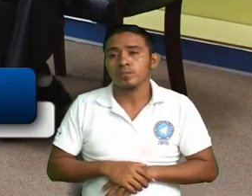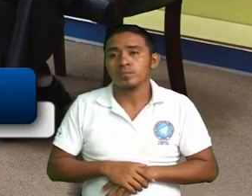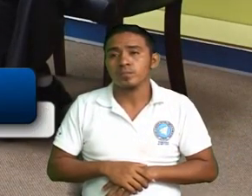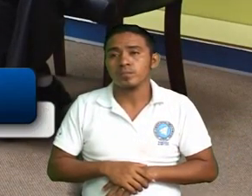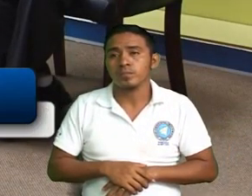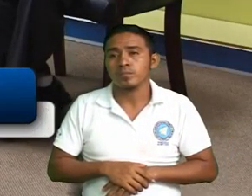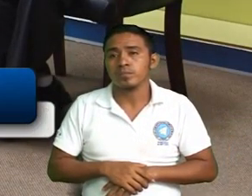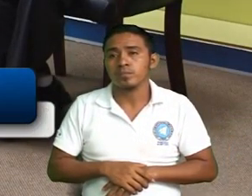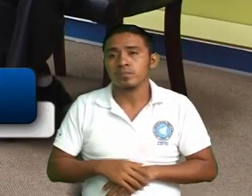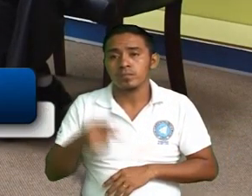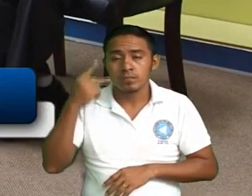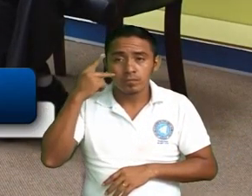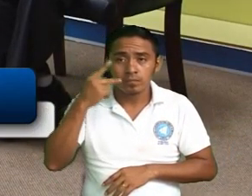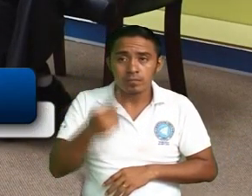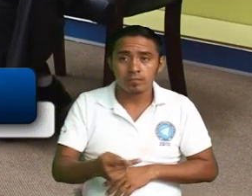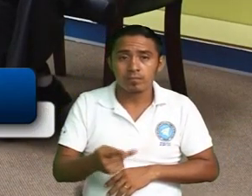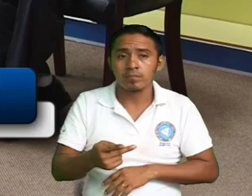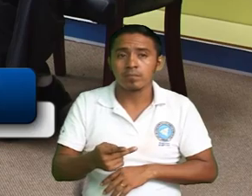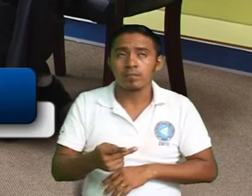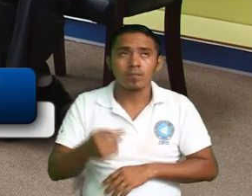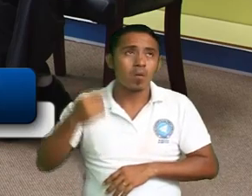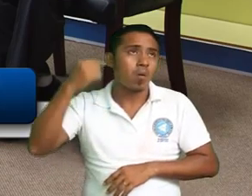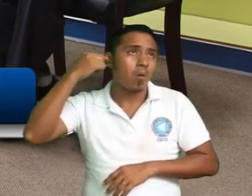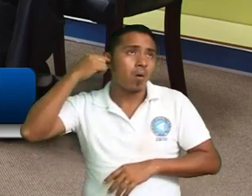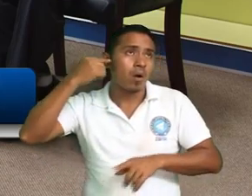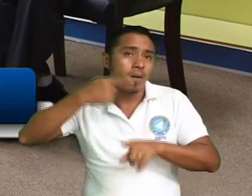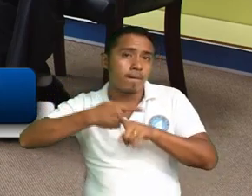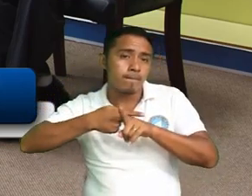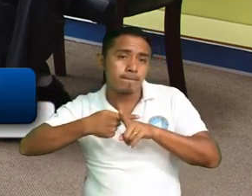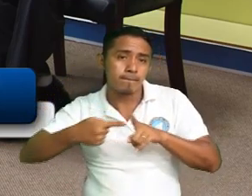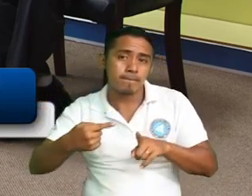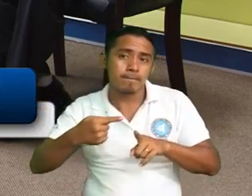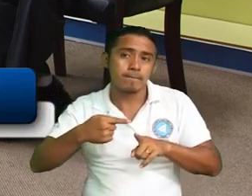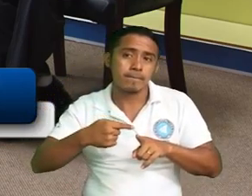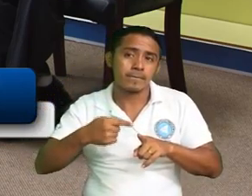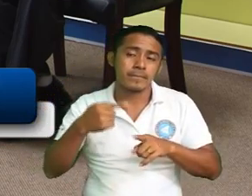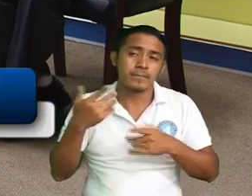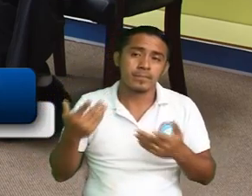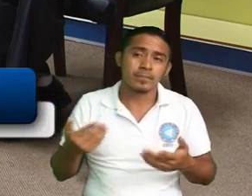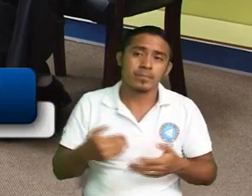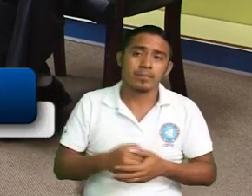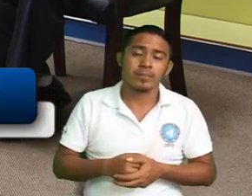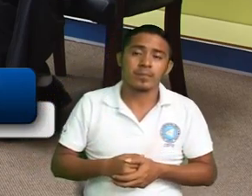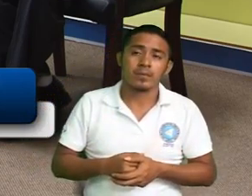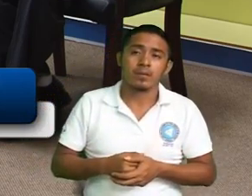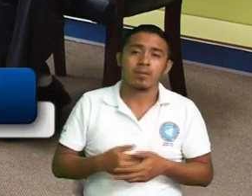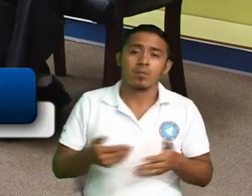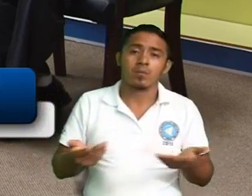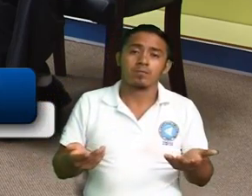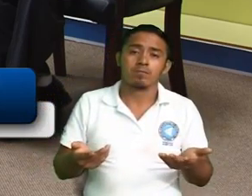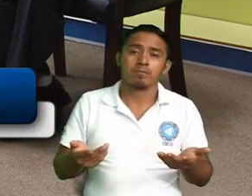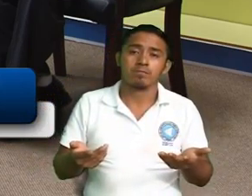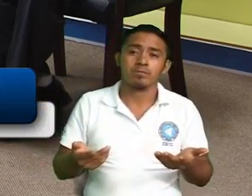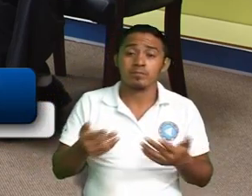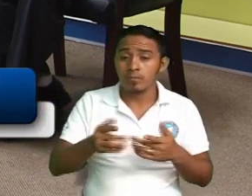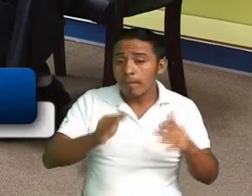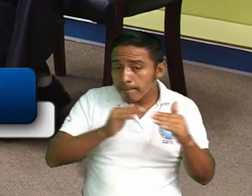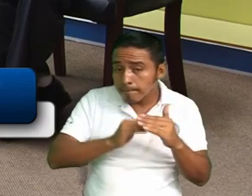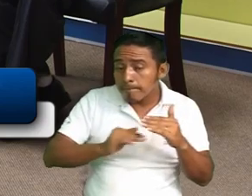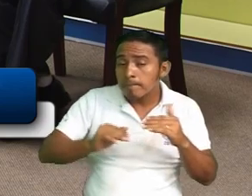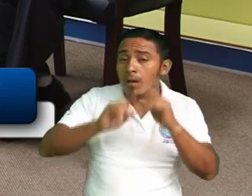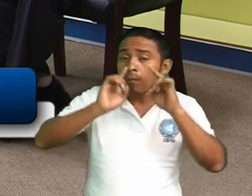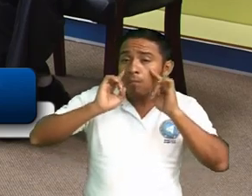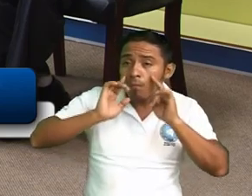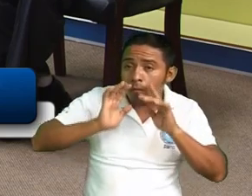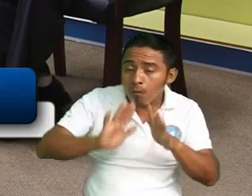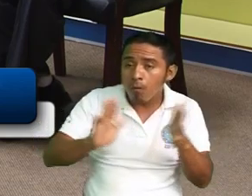ver lo que es la parte del oído medio, ahí hay que ser un poco más cauteloso con